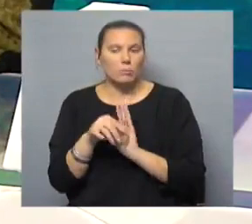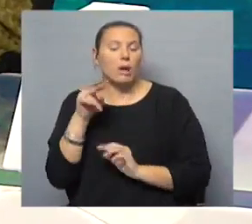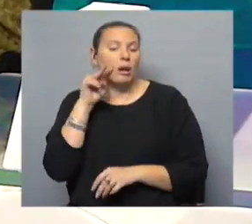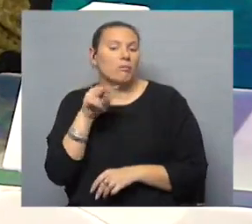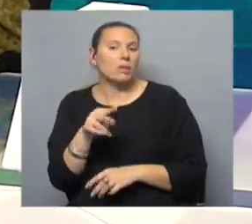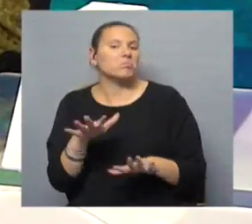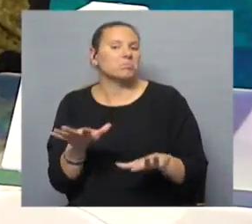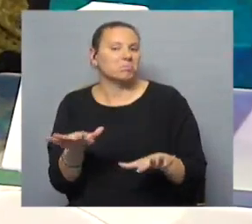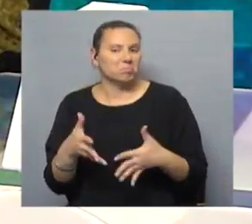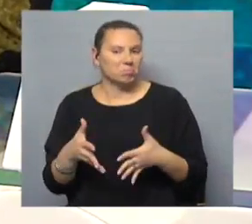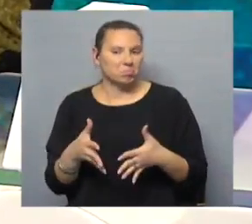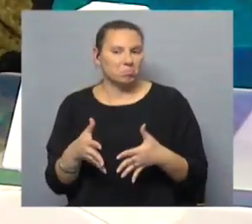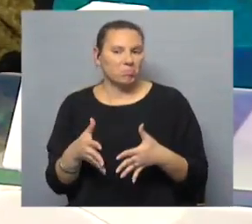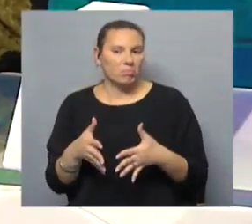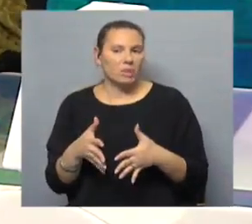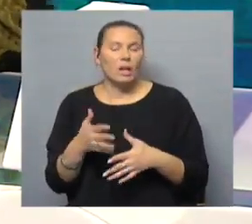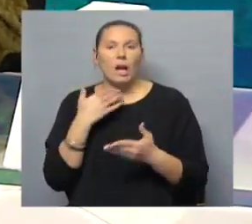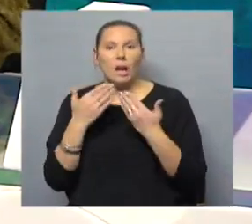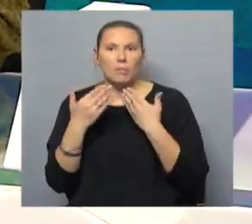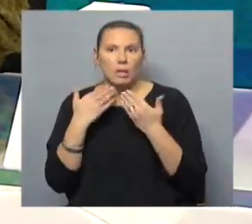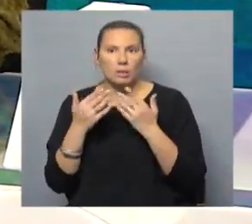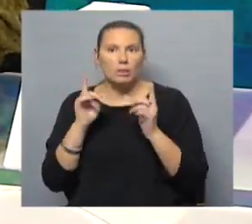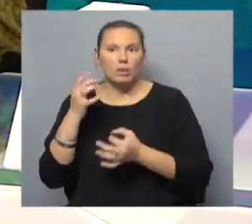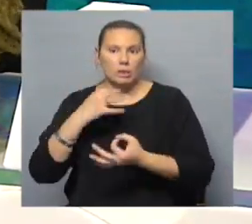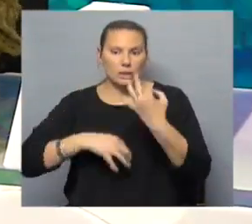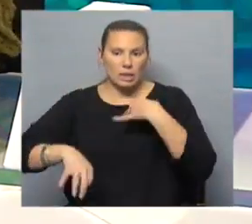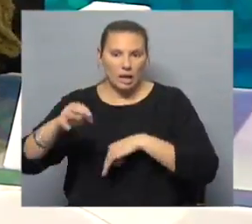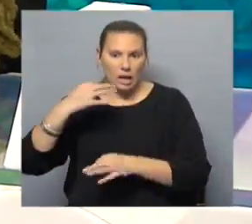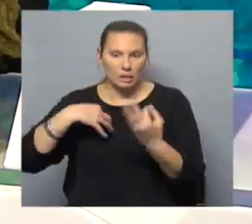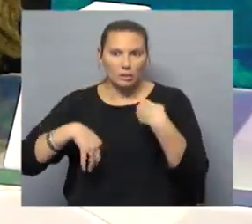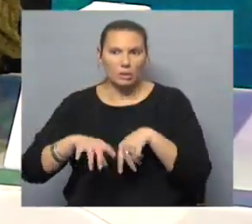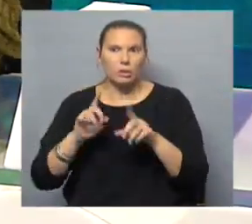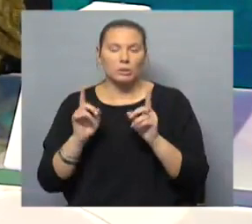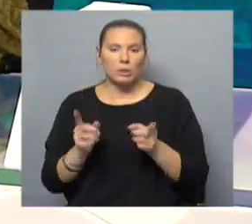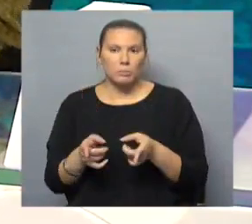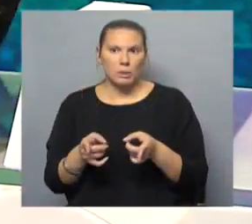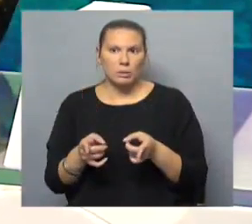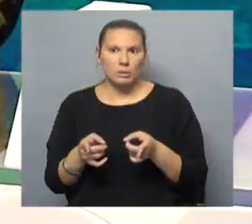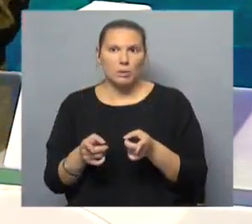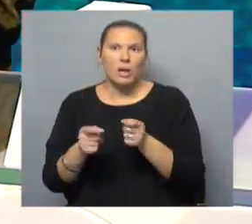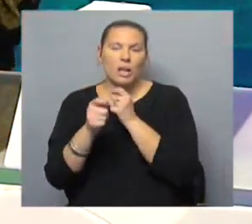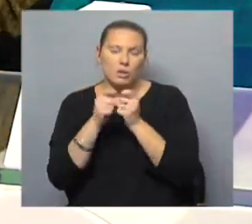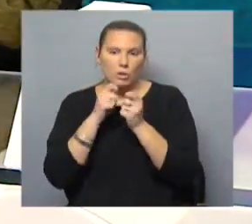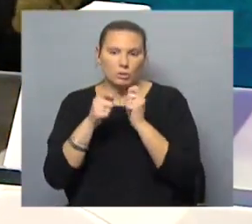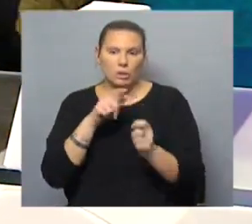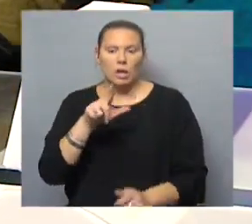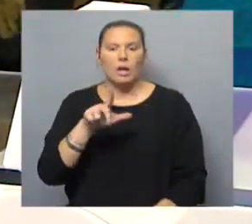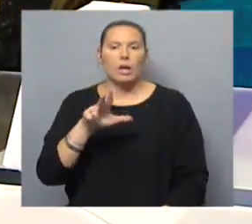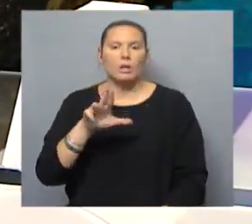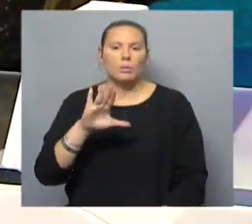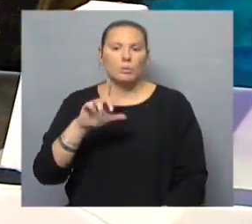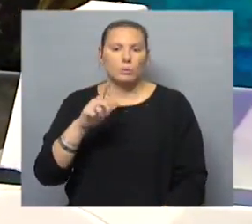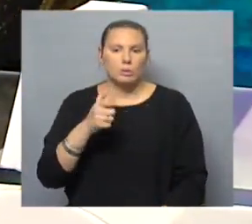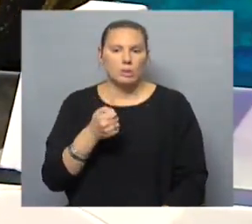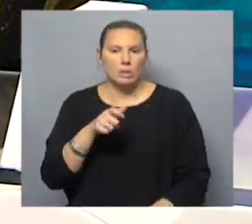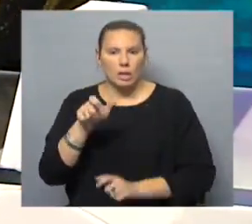viendo de qué se trata. Y bueno, hablando también de teatro, vamos a tener una nota de Lucila Rada, que le hizo a la gente